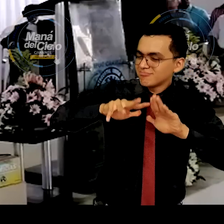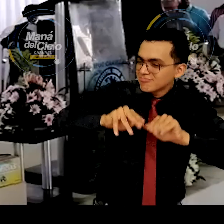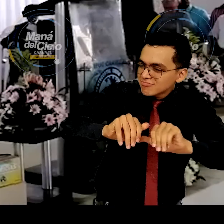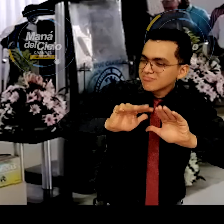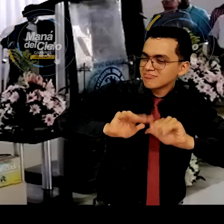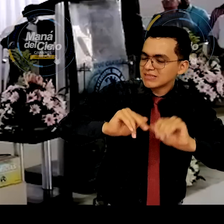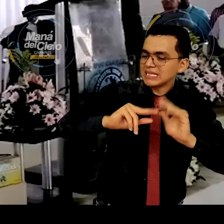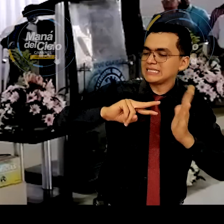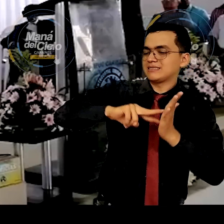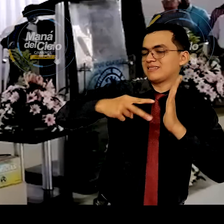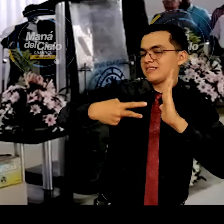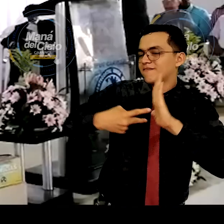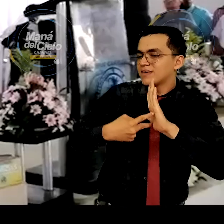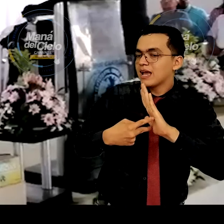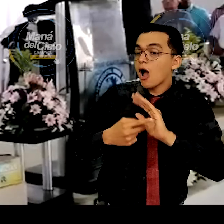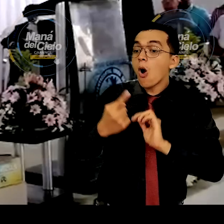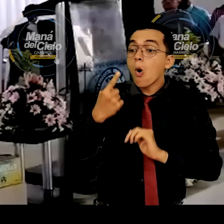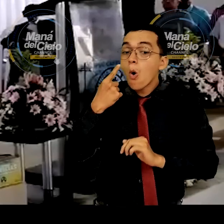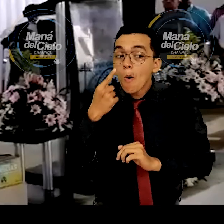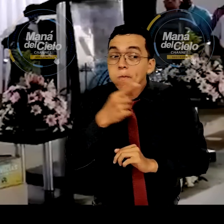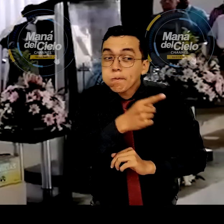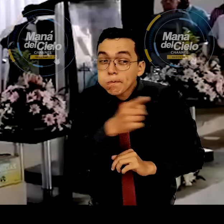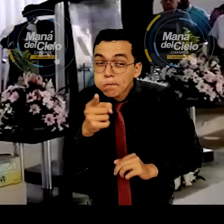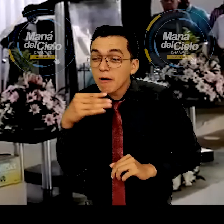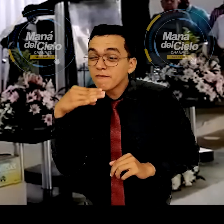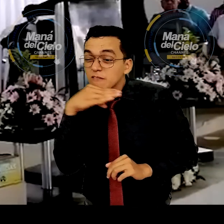Ellos estaban pensando en la plata.